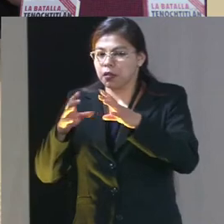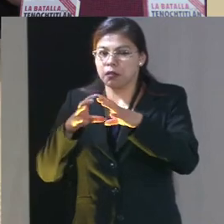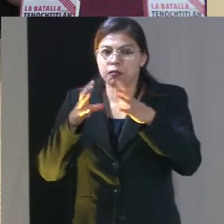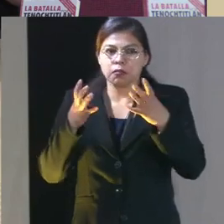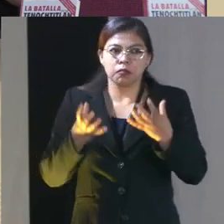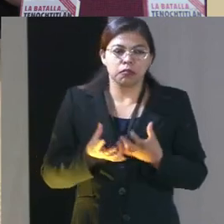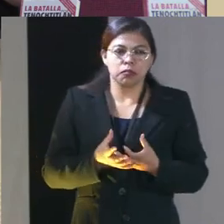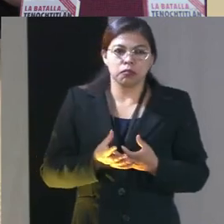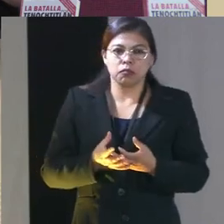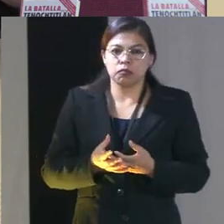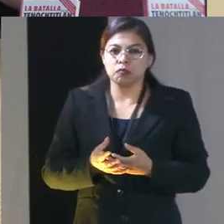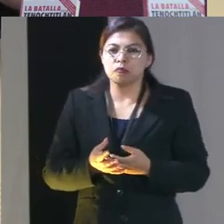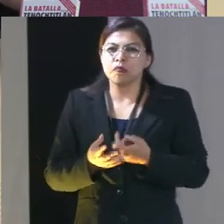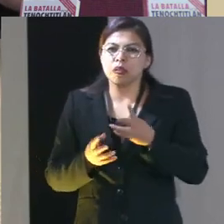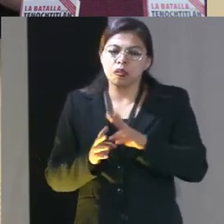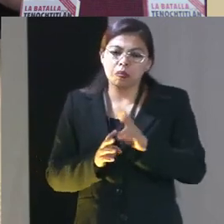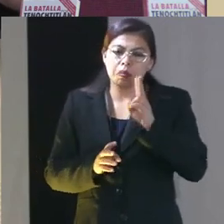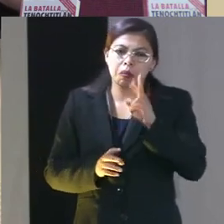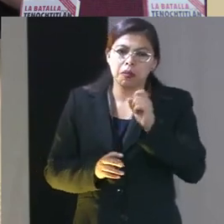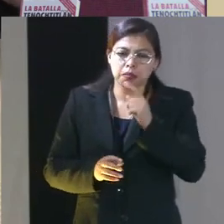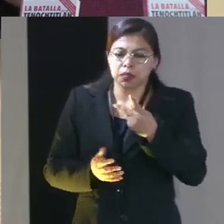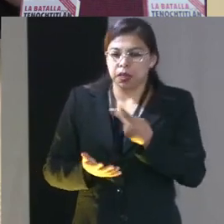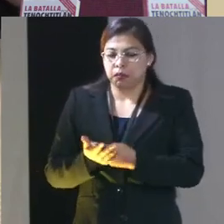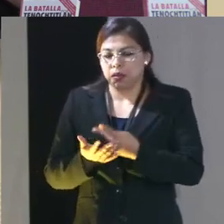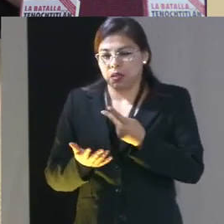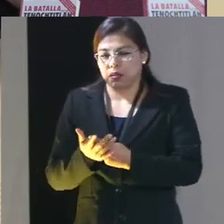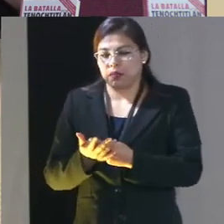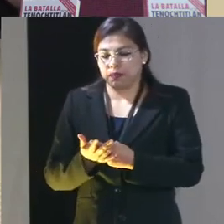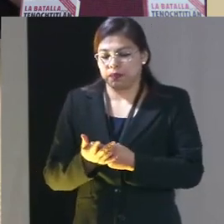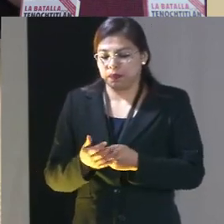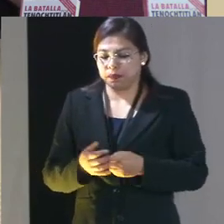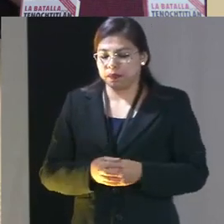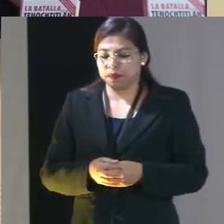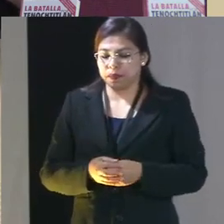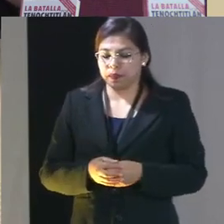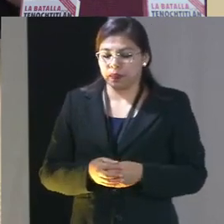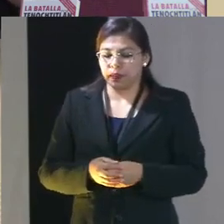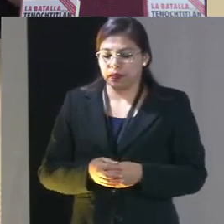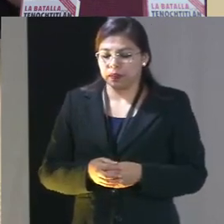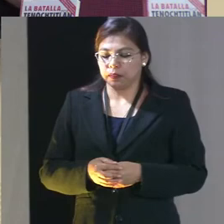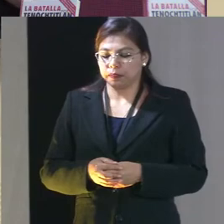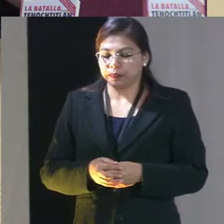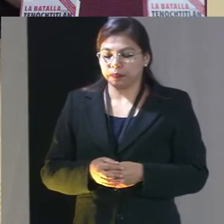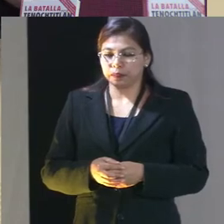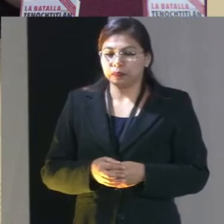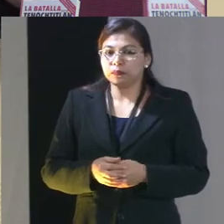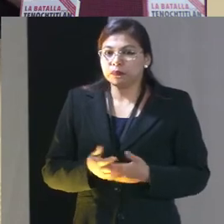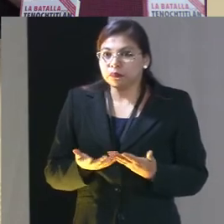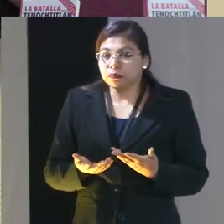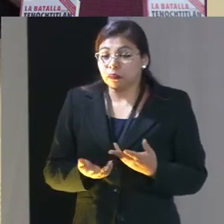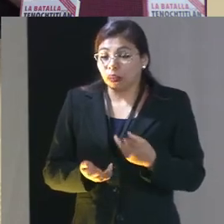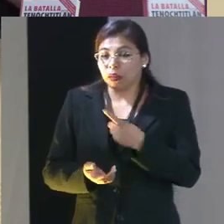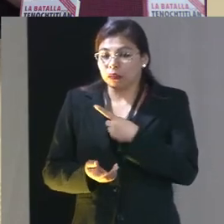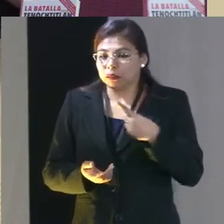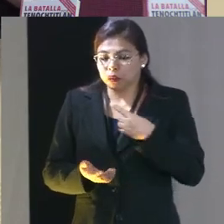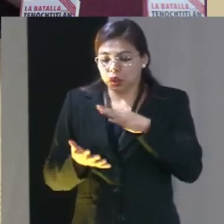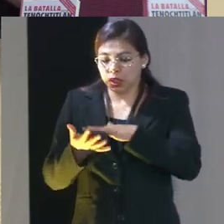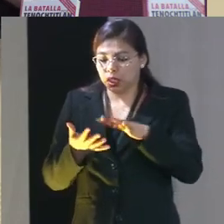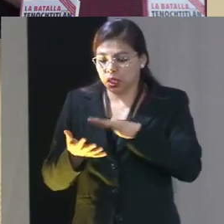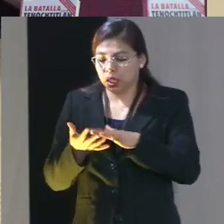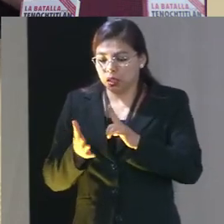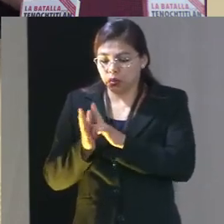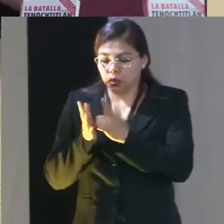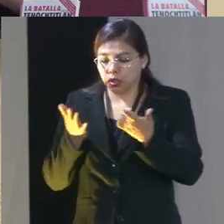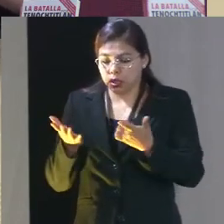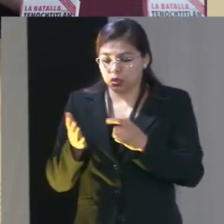cuyas piezas clave es la plata. Bien, hay que leer un libro de